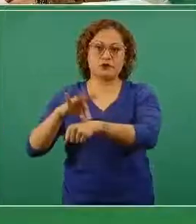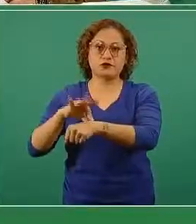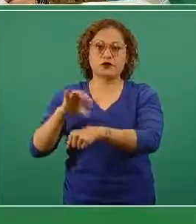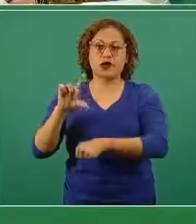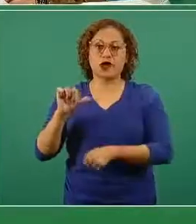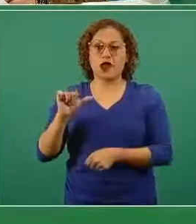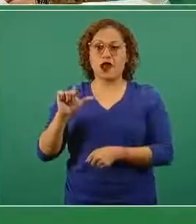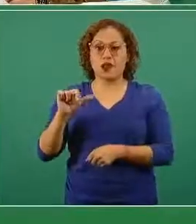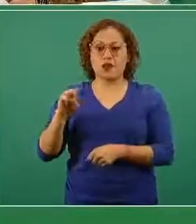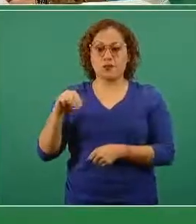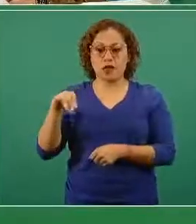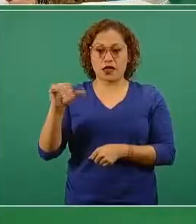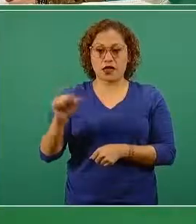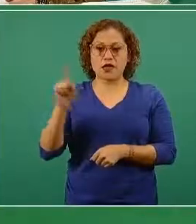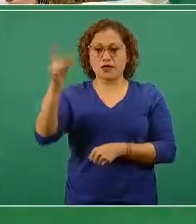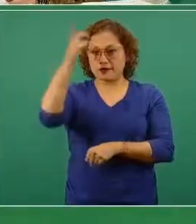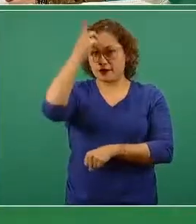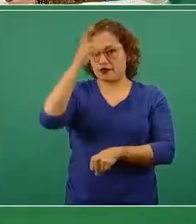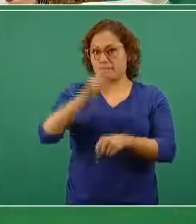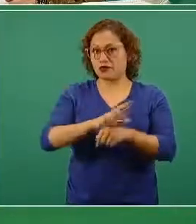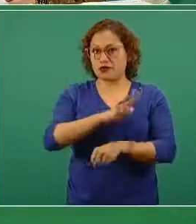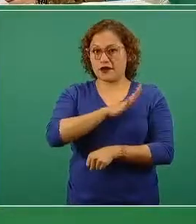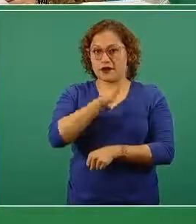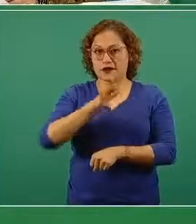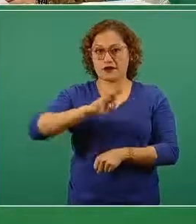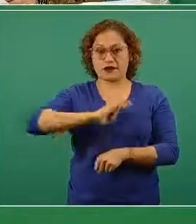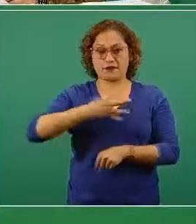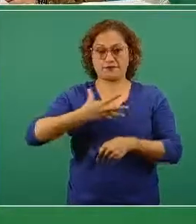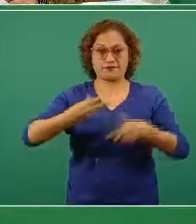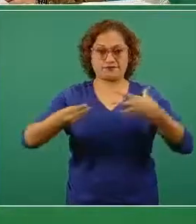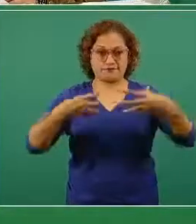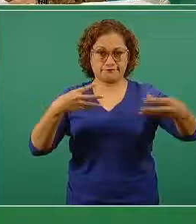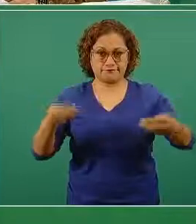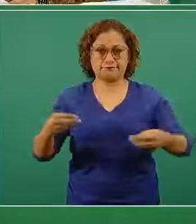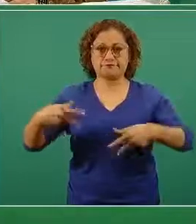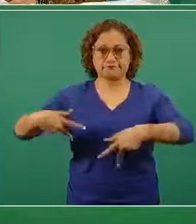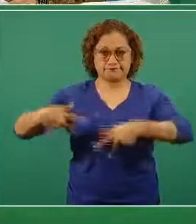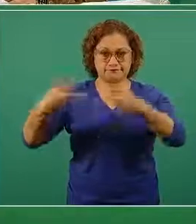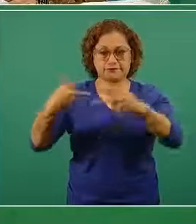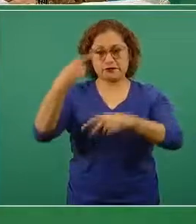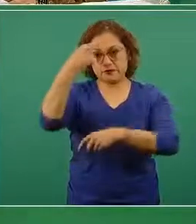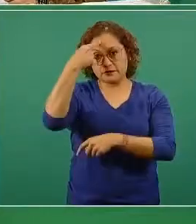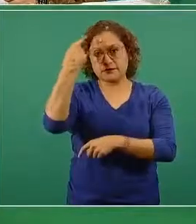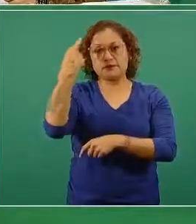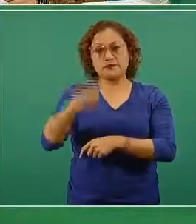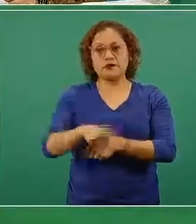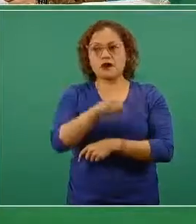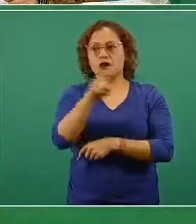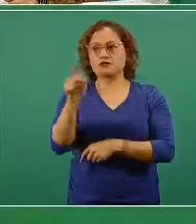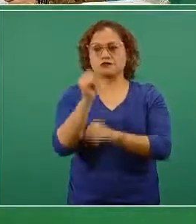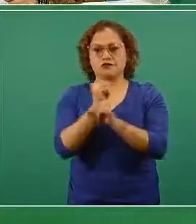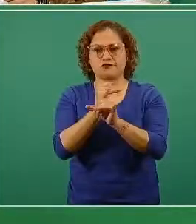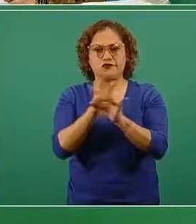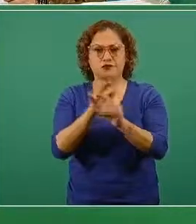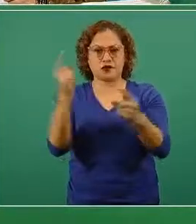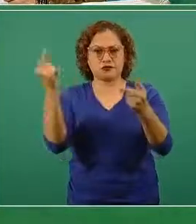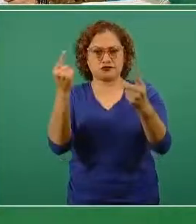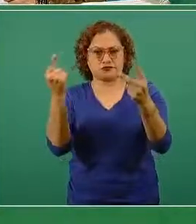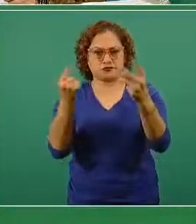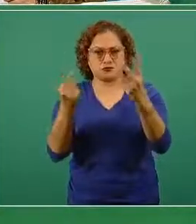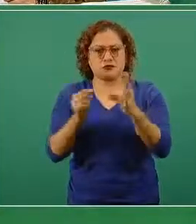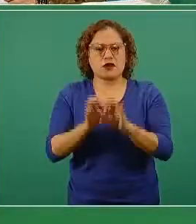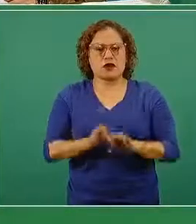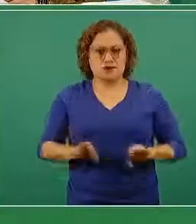Segarra, director general de Epidemiología, vía remota, quien nos dará las actualizaciones y algunos puntos muy relevantes con